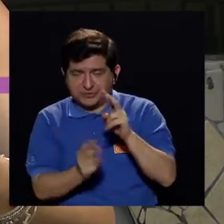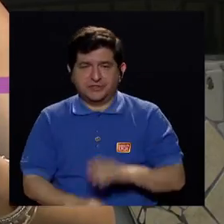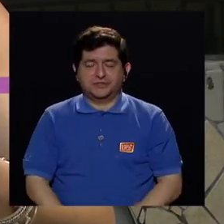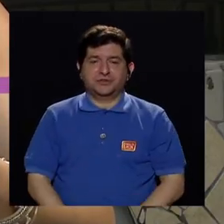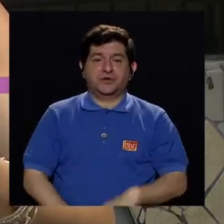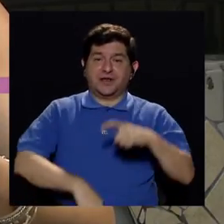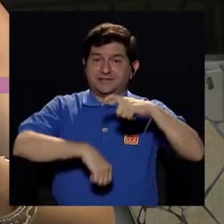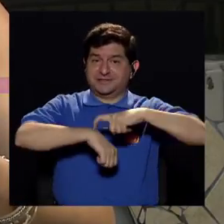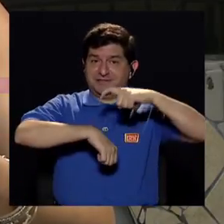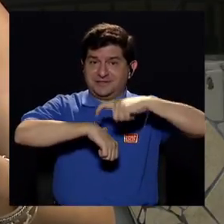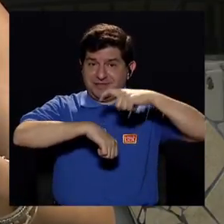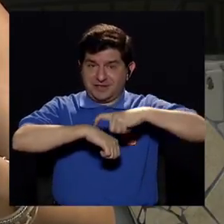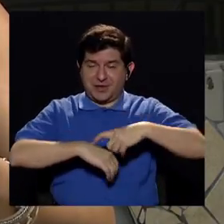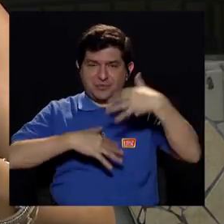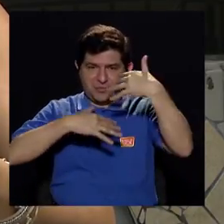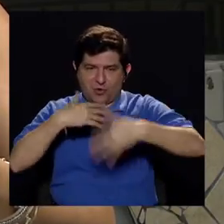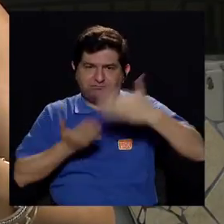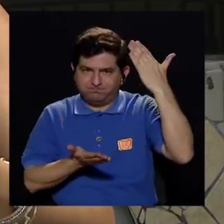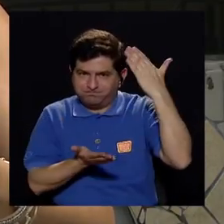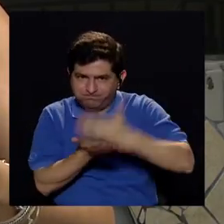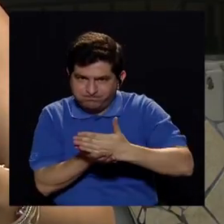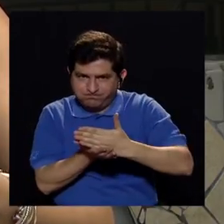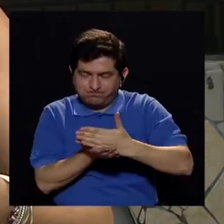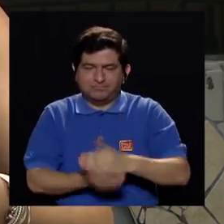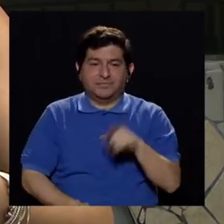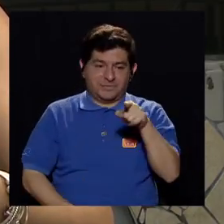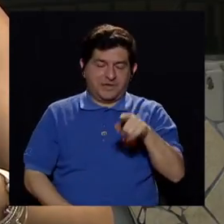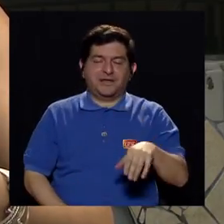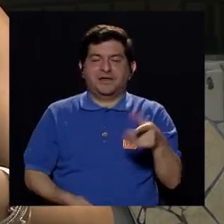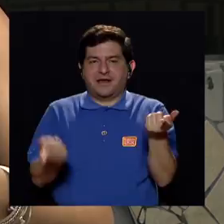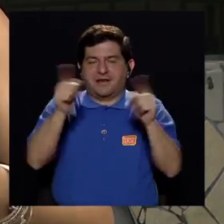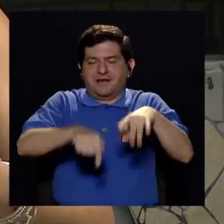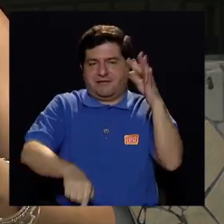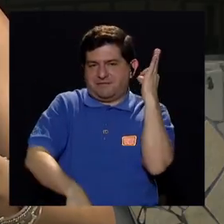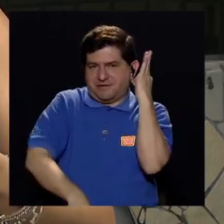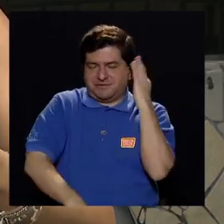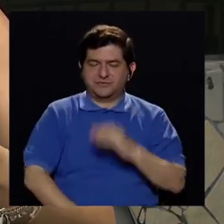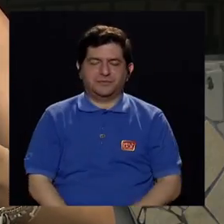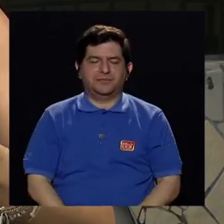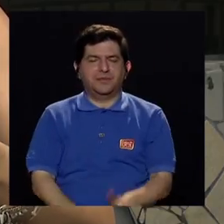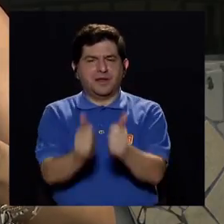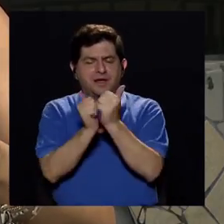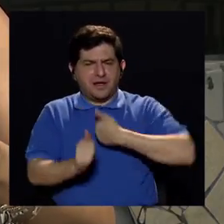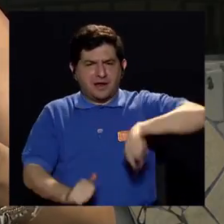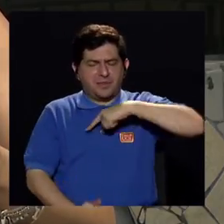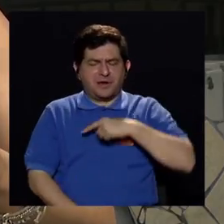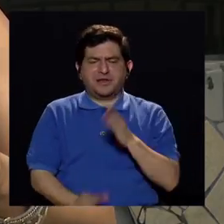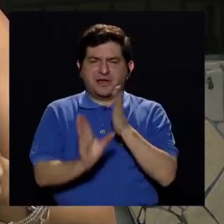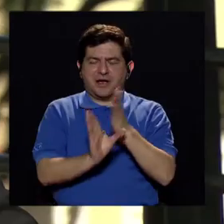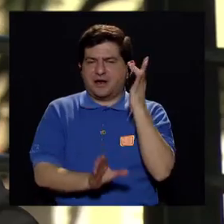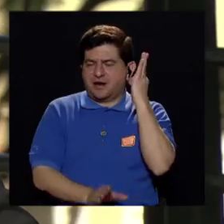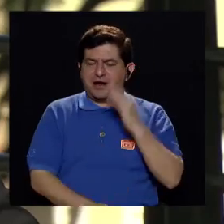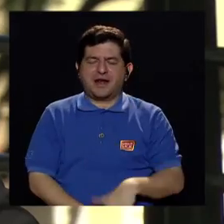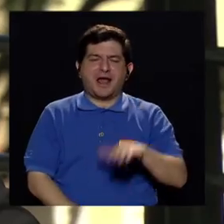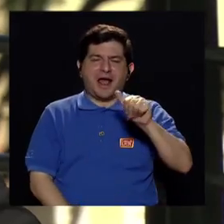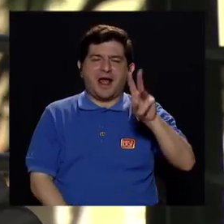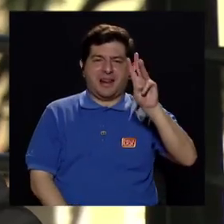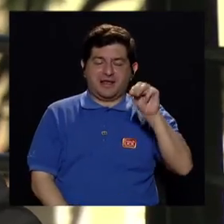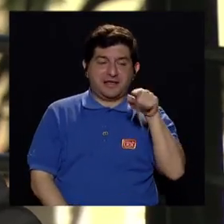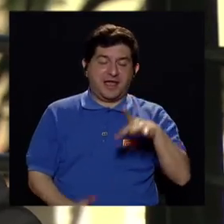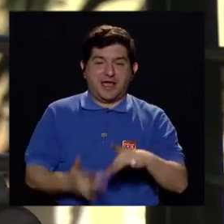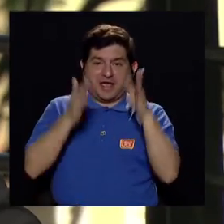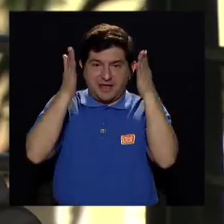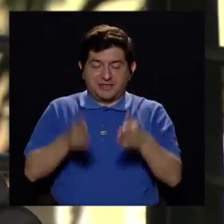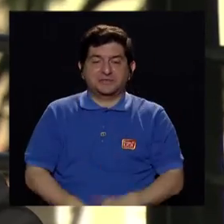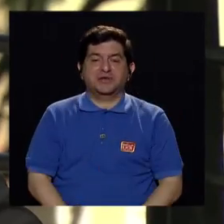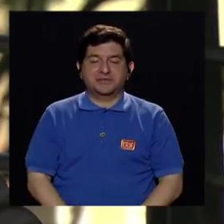el periodo de la menopausia en mujeres. Para esto nos acompaña la psicóloga Alexandra Montero, ella es especialista